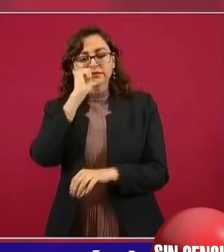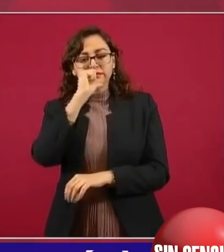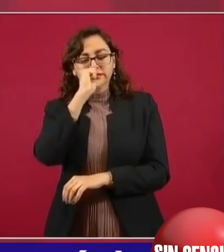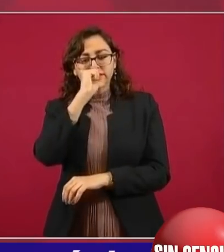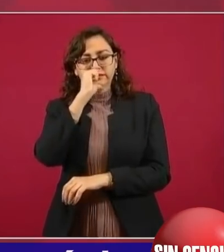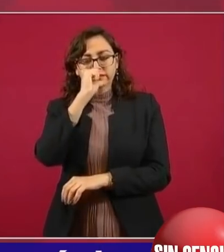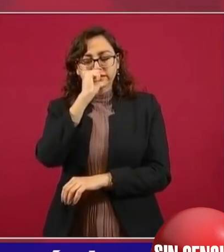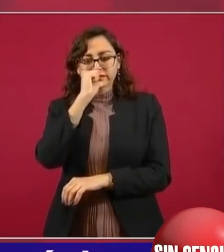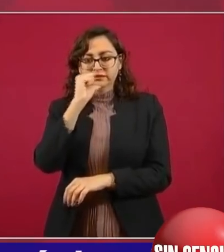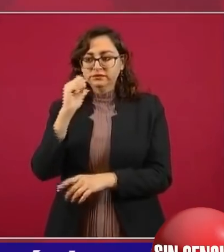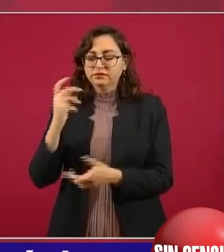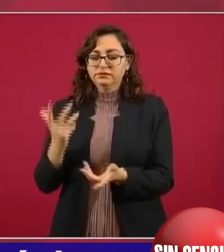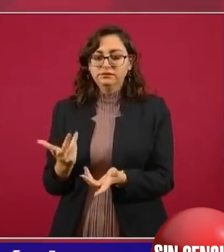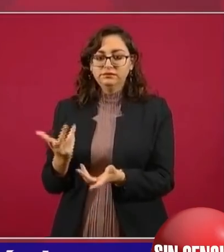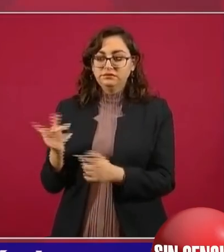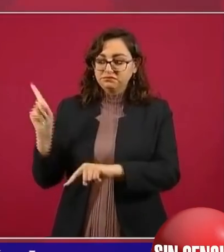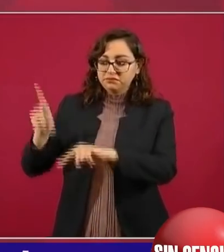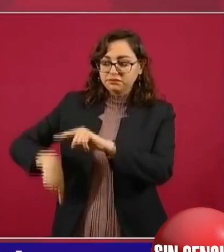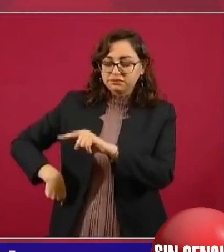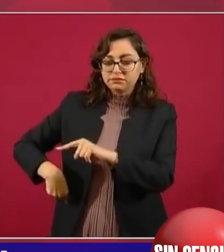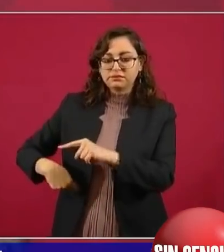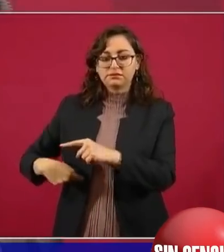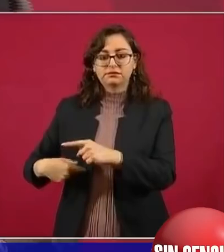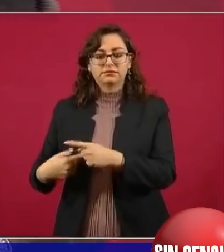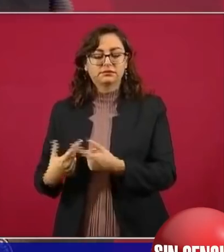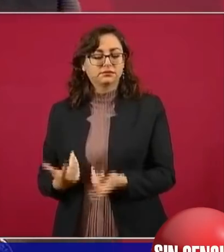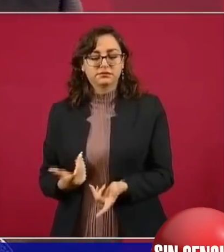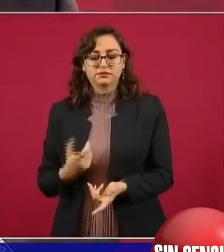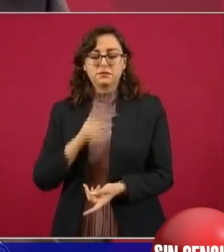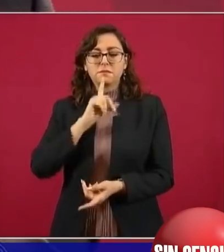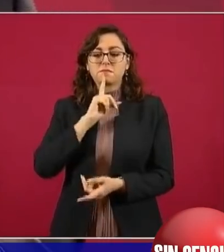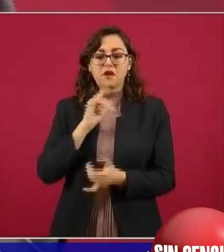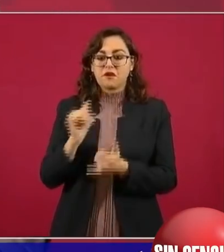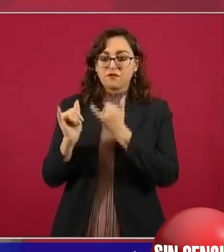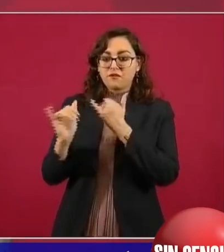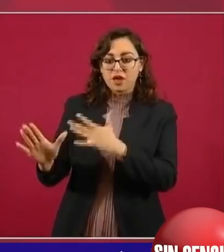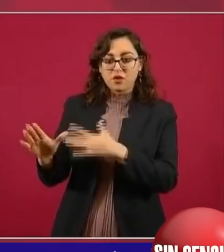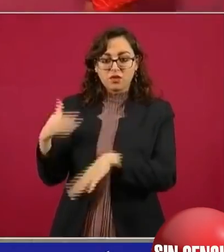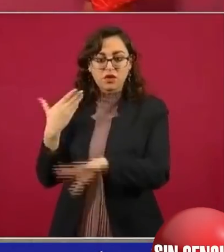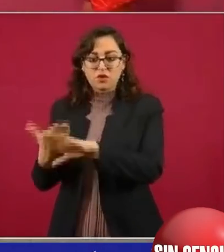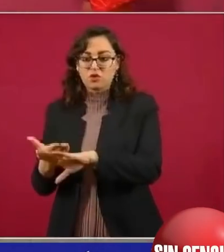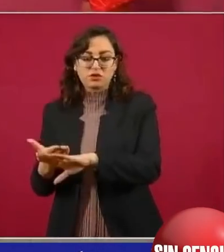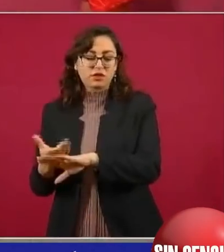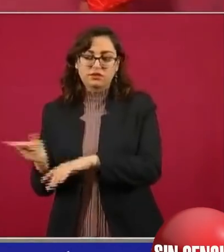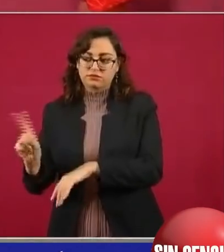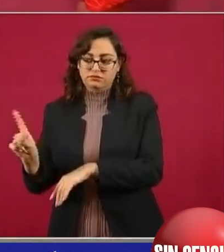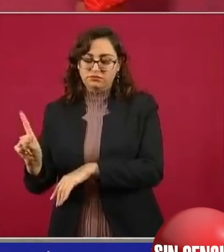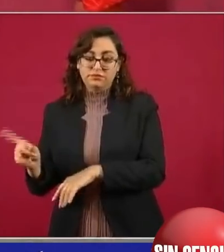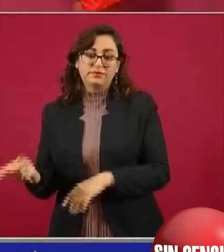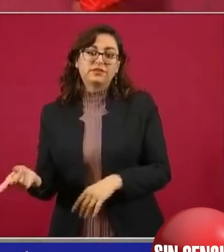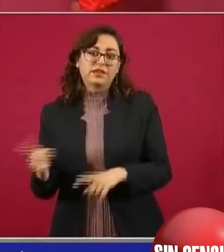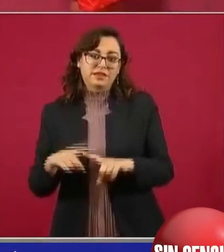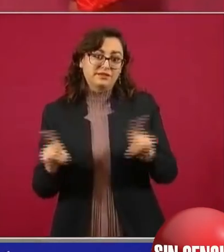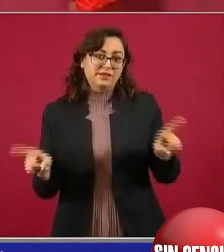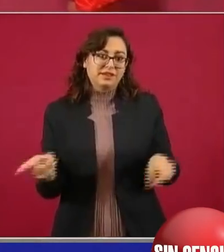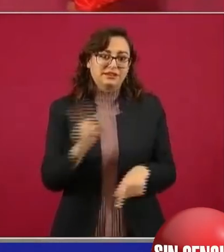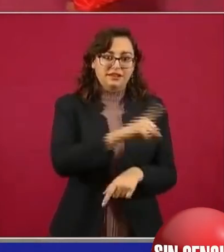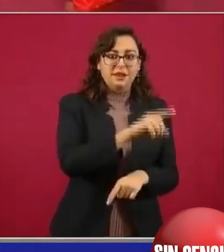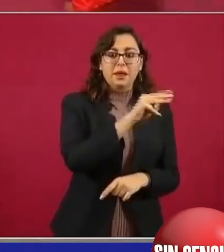el pie del acelerador en el fraude, como se hizo en Michoacán en aquel